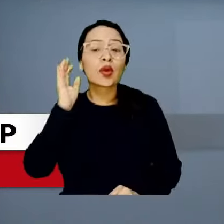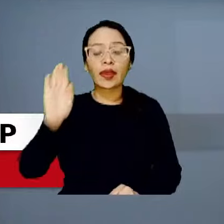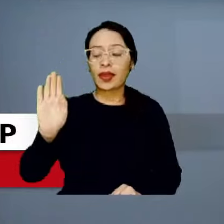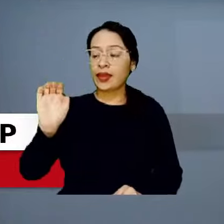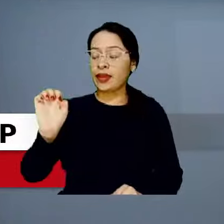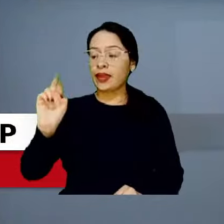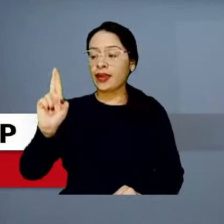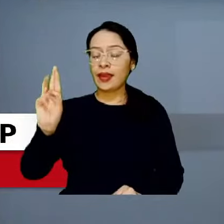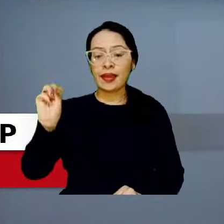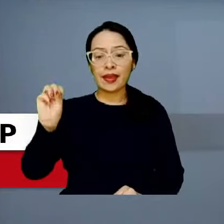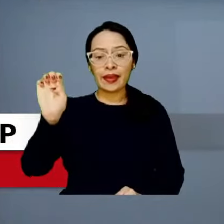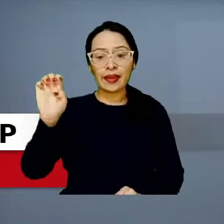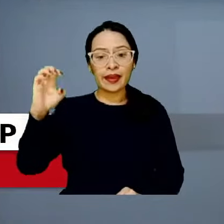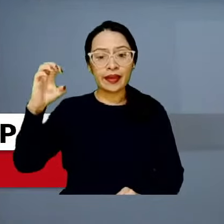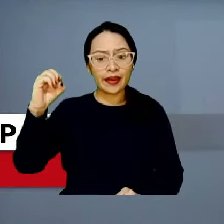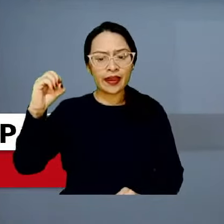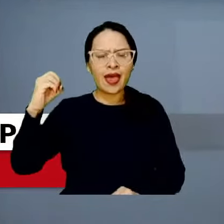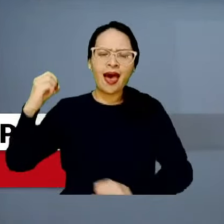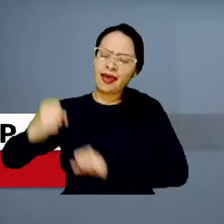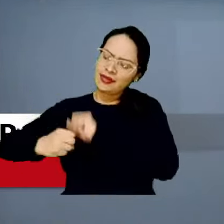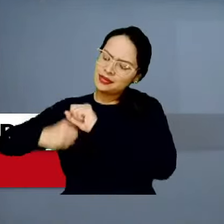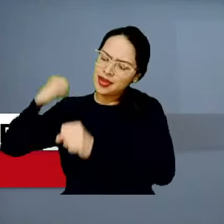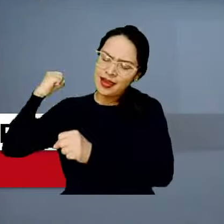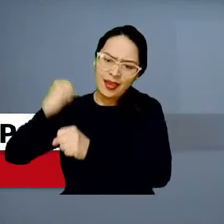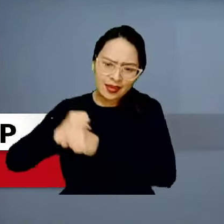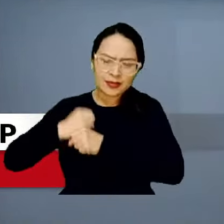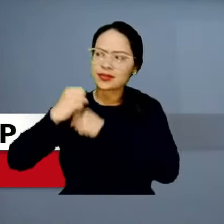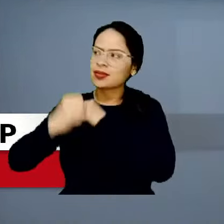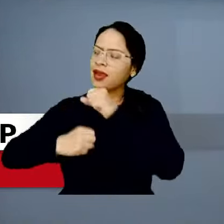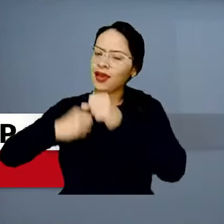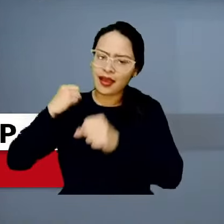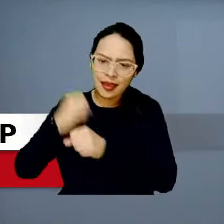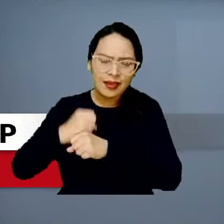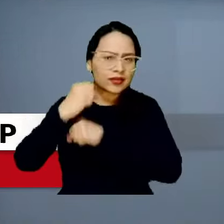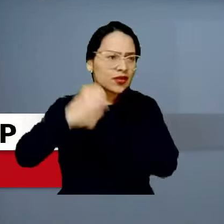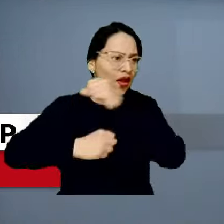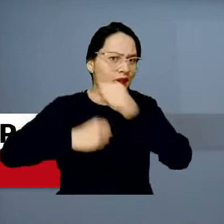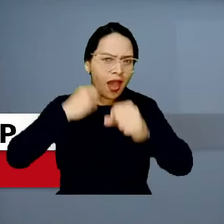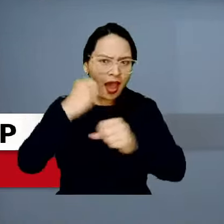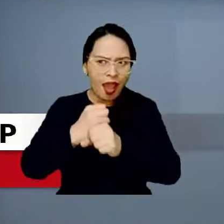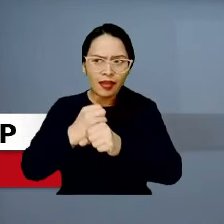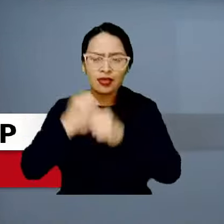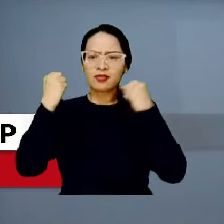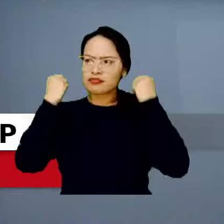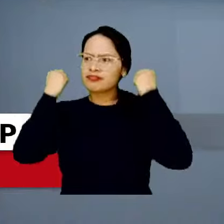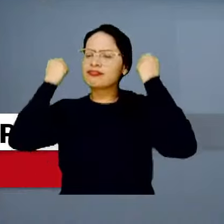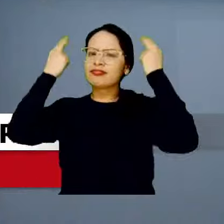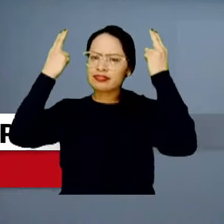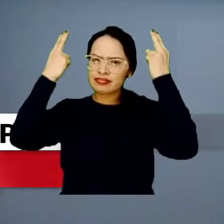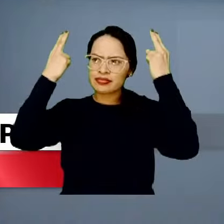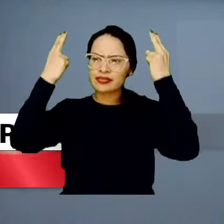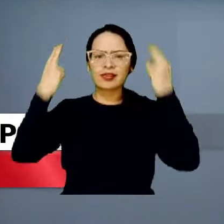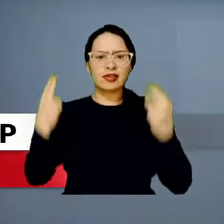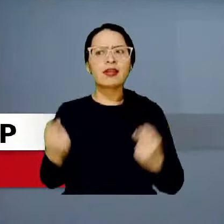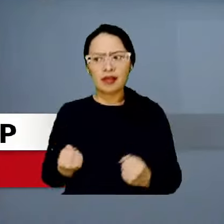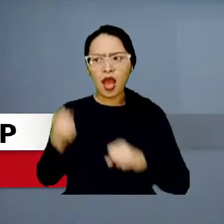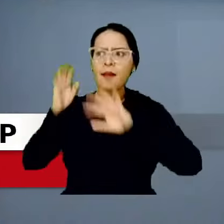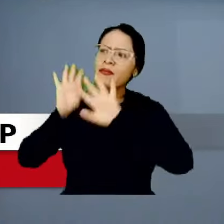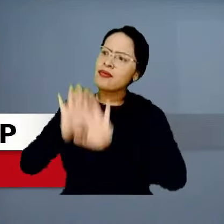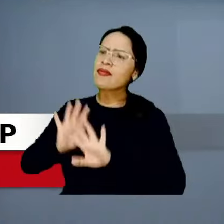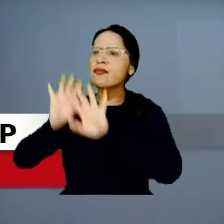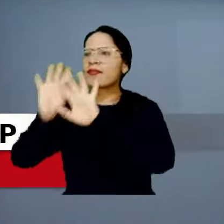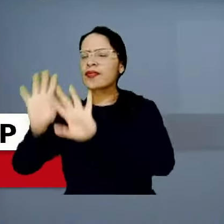la glorieta desde cuántos años atrás, y minimizarla. Muchas administraciones, ¿no? Varias. Y minimizar y decir que es